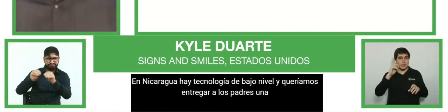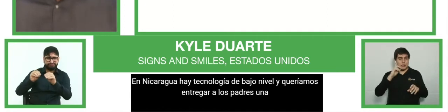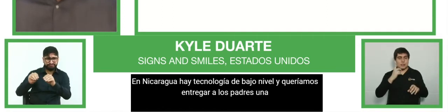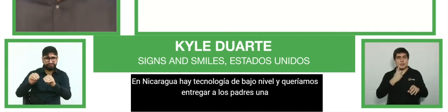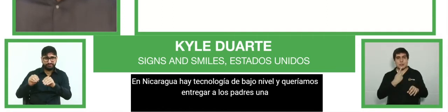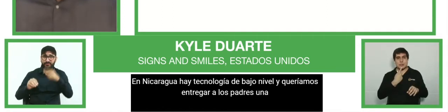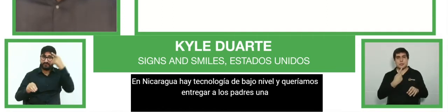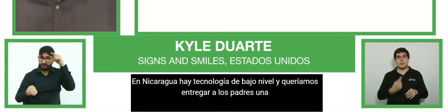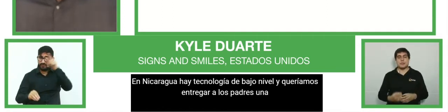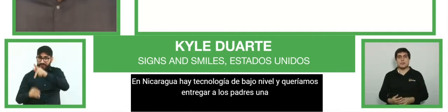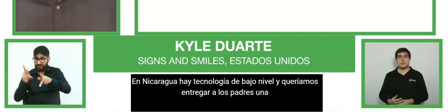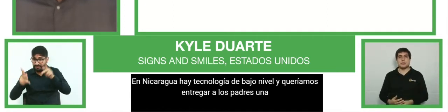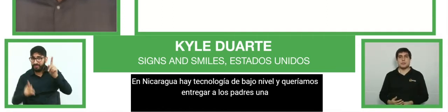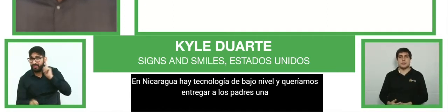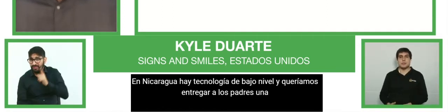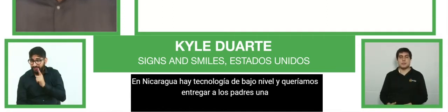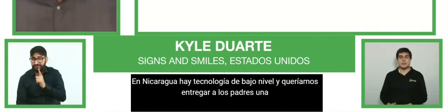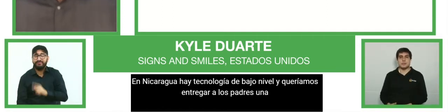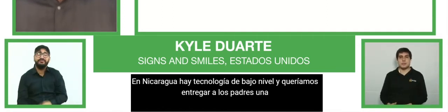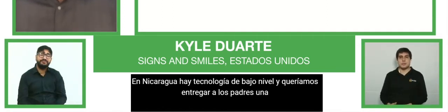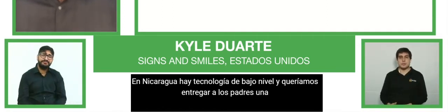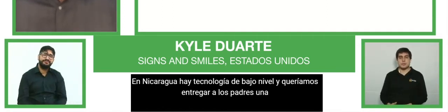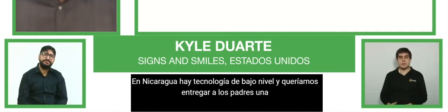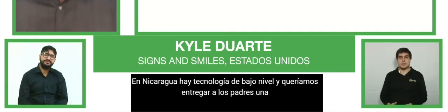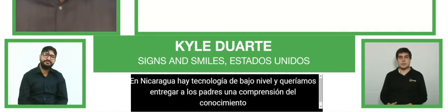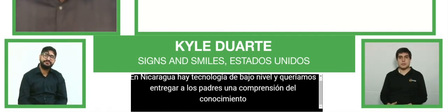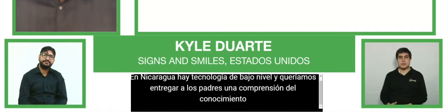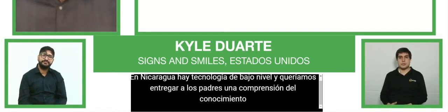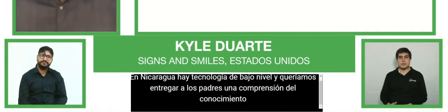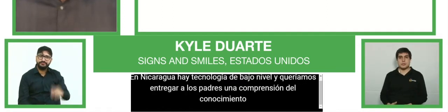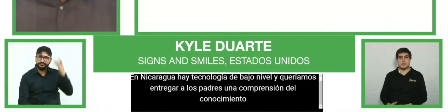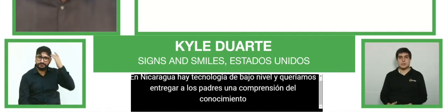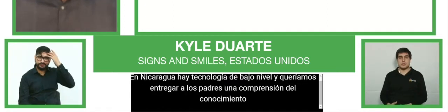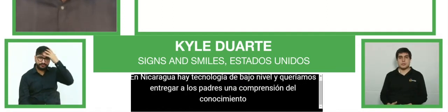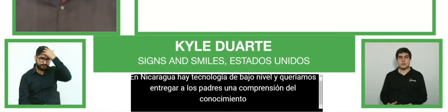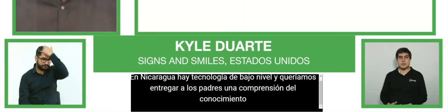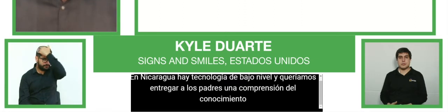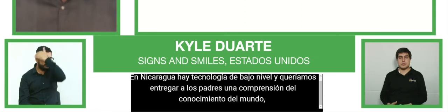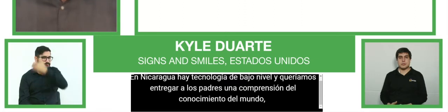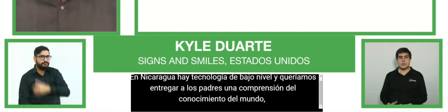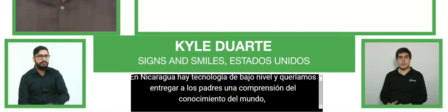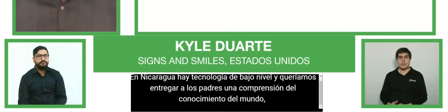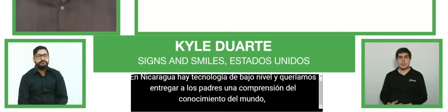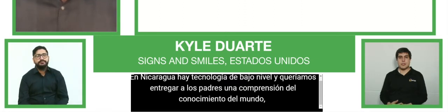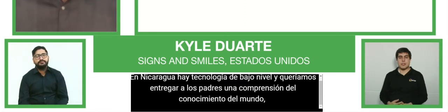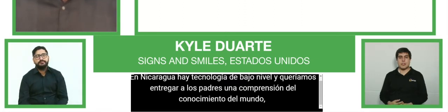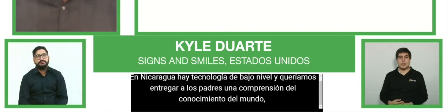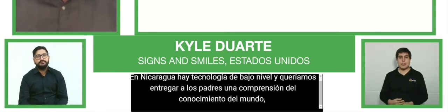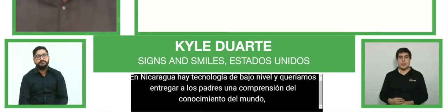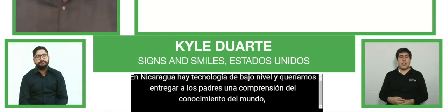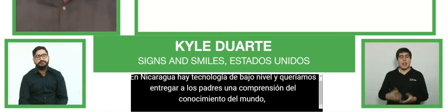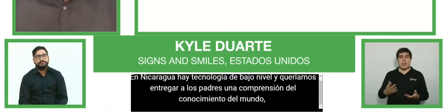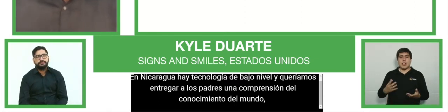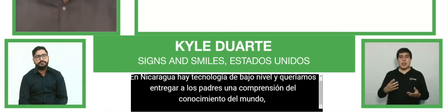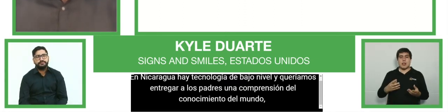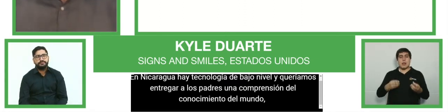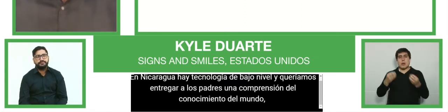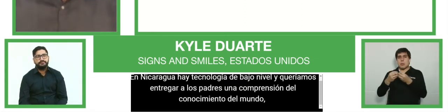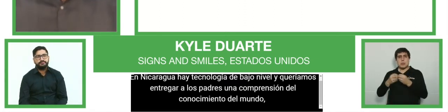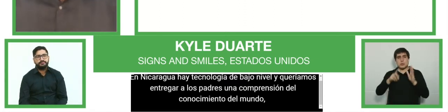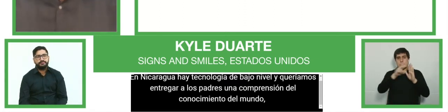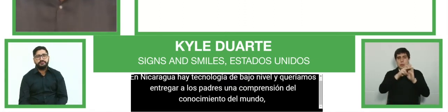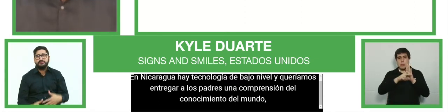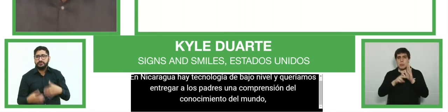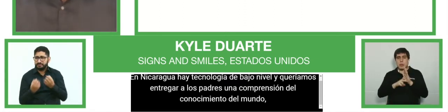con discapacidades, especialmente a un niño sordo, porque hay mucha investigación, pero desgraciadamente de muchas formas algunos proyectos